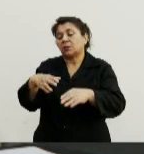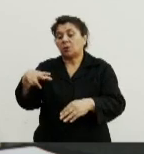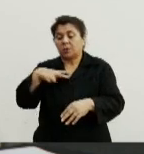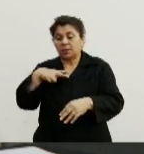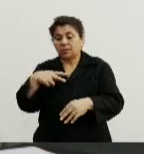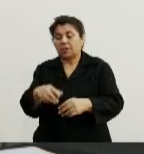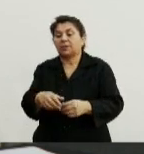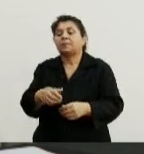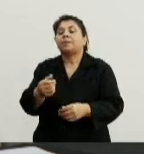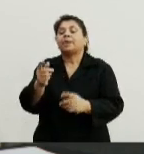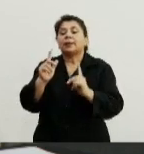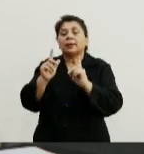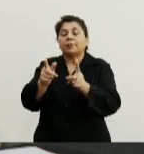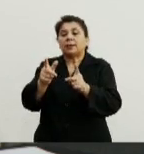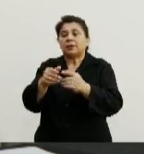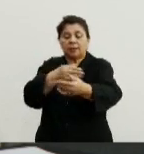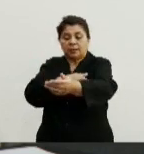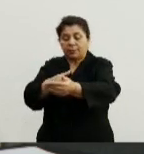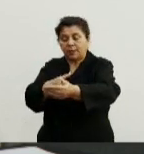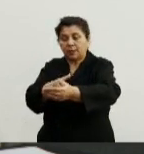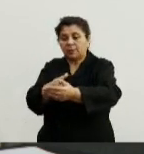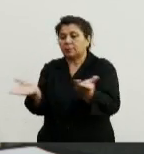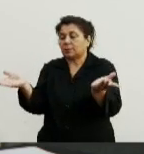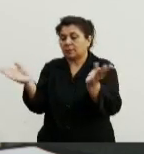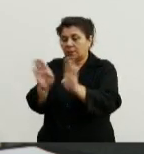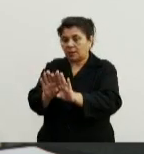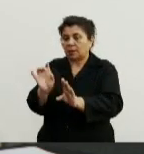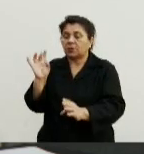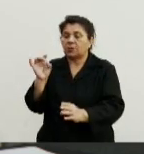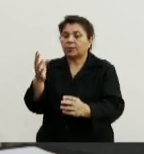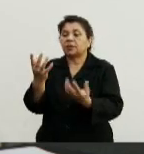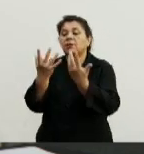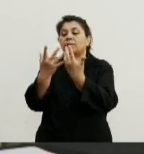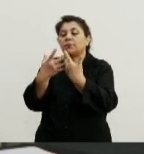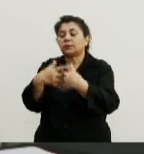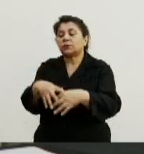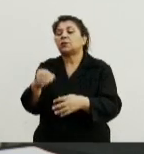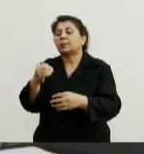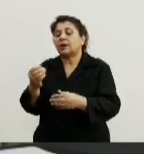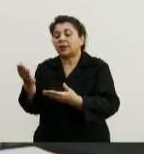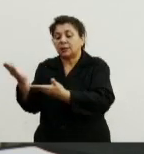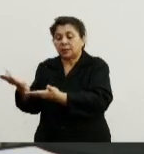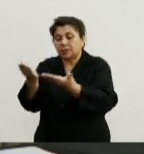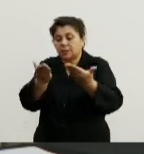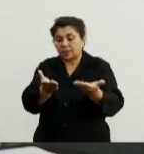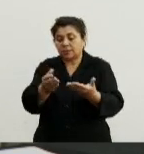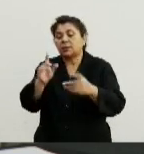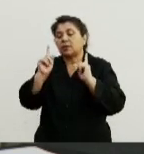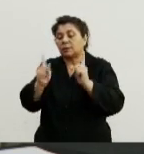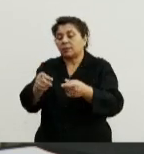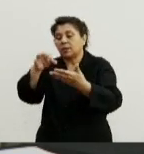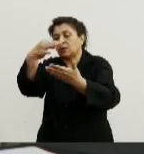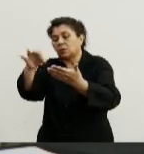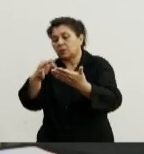la terminal está totalmente cerrada están solamente cumpliendo esta función de recepcionar controlar sanitariamente a